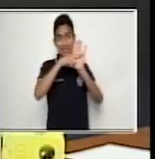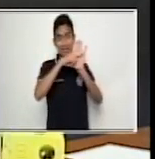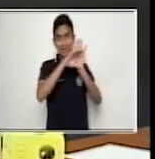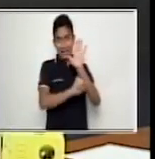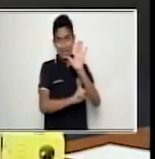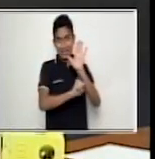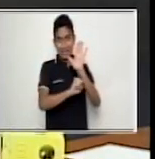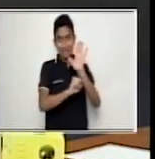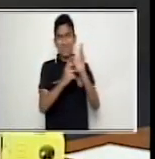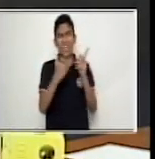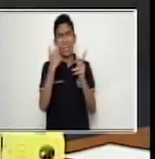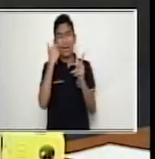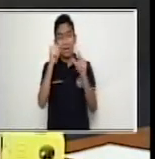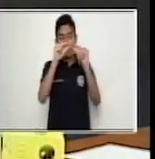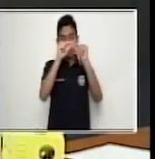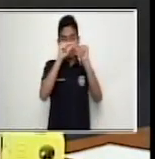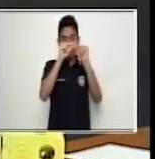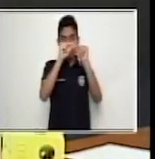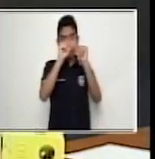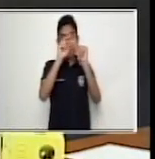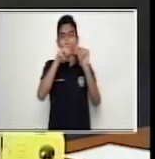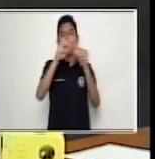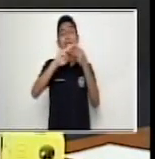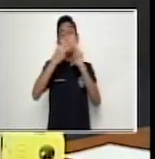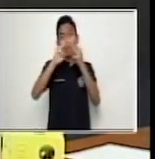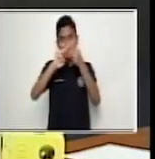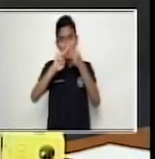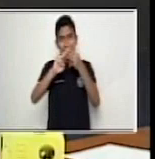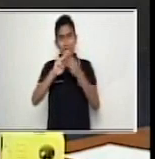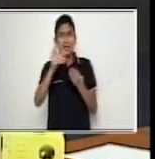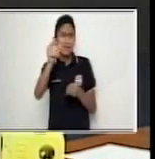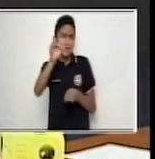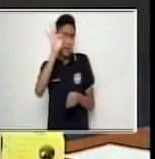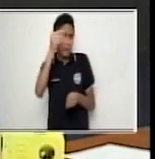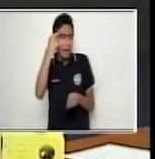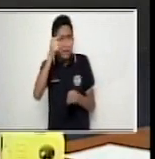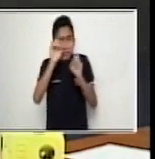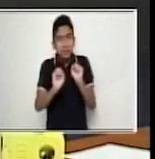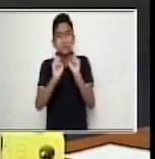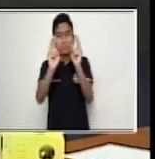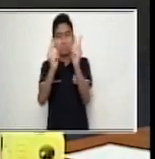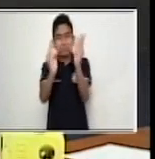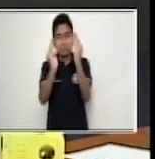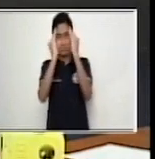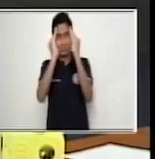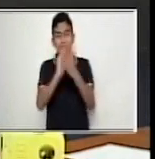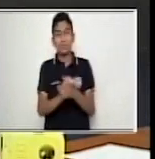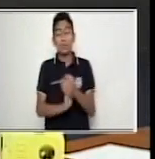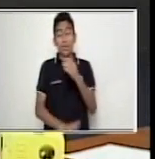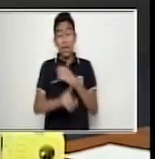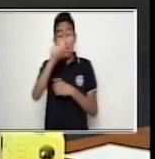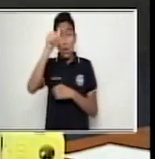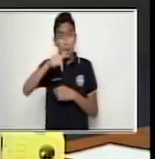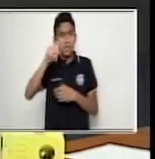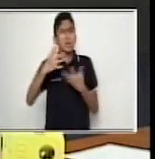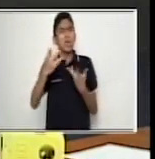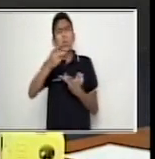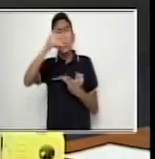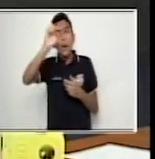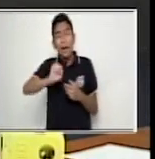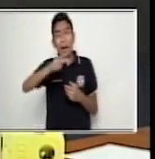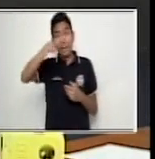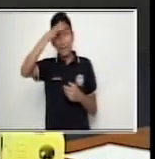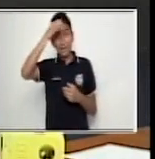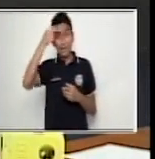la línea de matemáticas. Te motivo a poner atención. En esta sesión, usted aprenderá a quitar